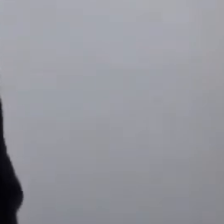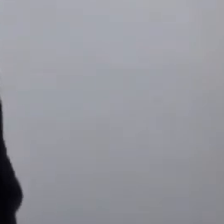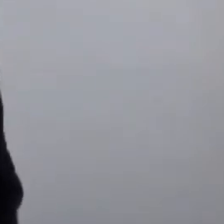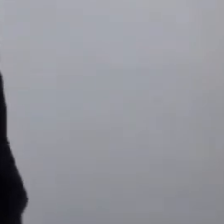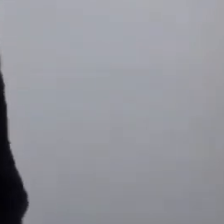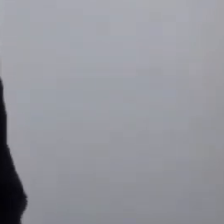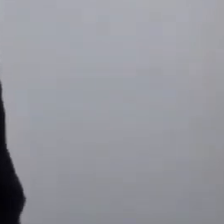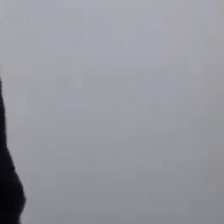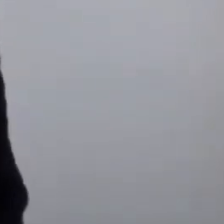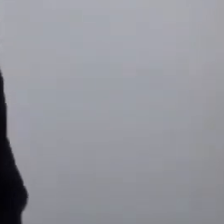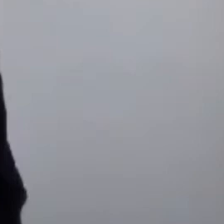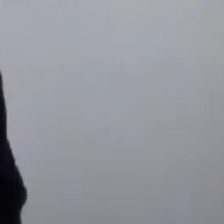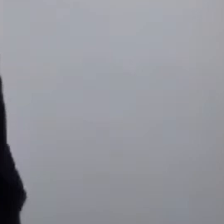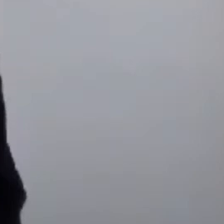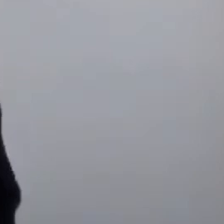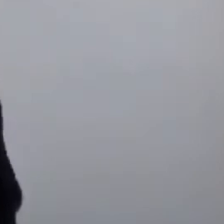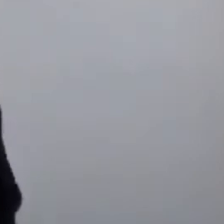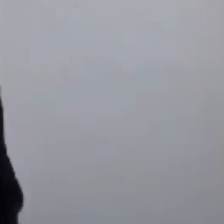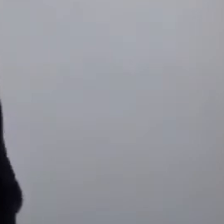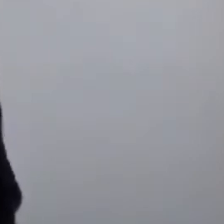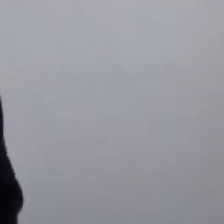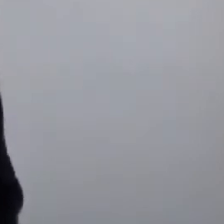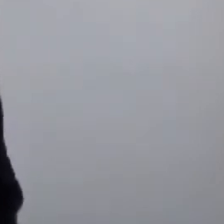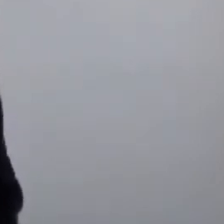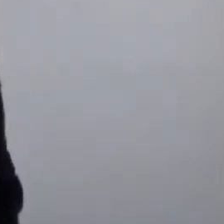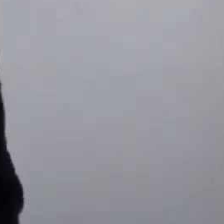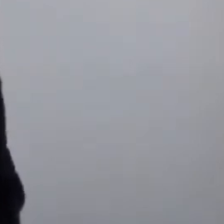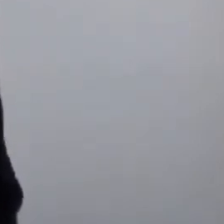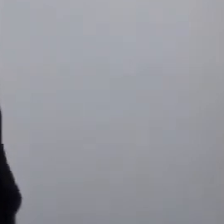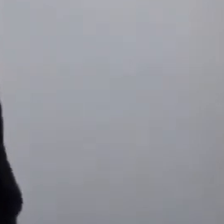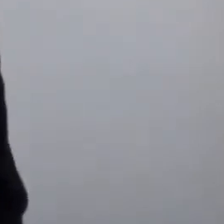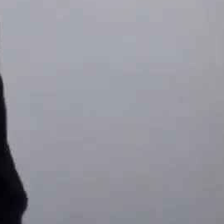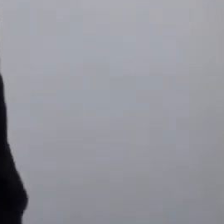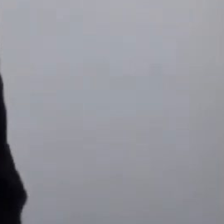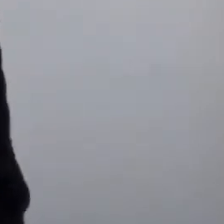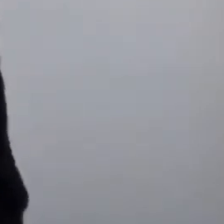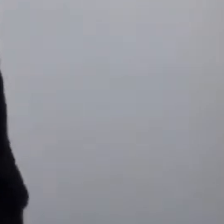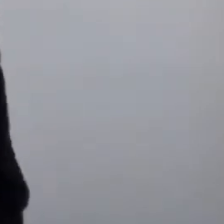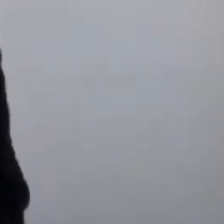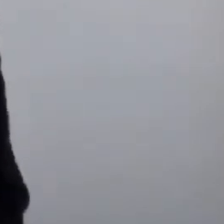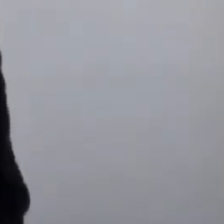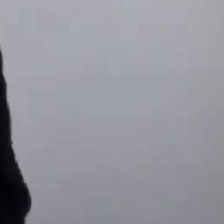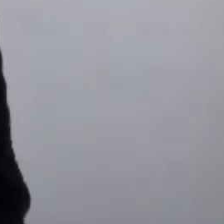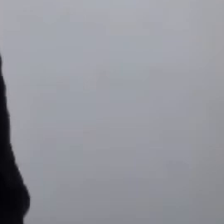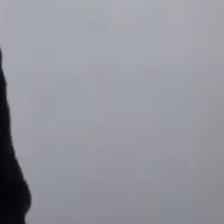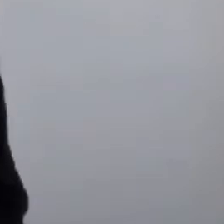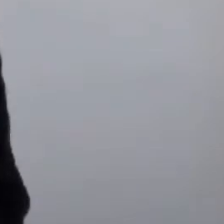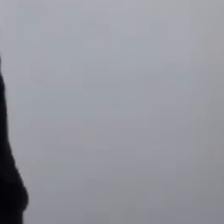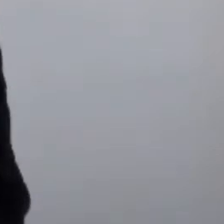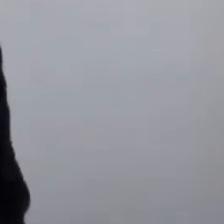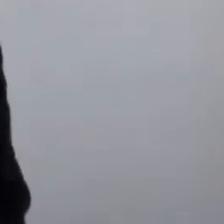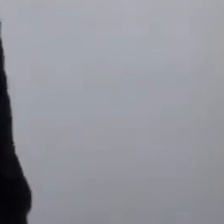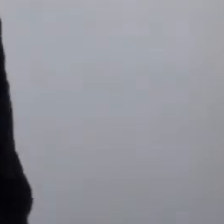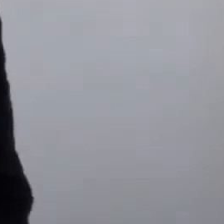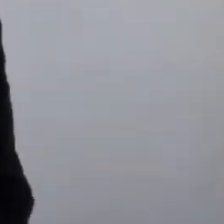ser. La representación de los círculos en el Consejo Ciudadano Autonómico es una función clave para darle forma democrática a